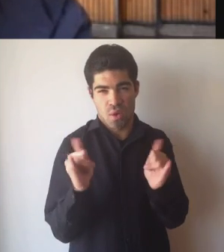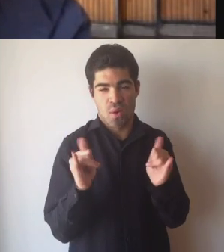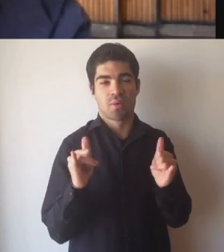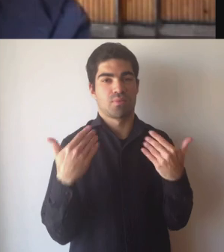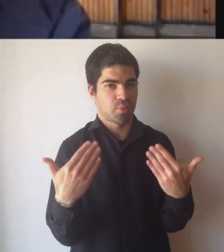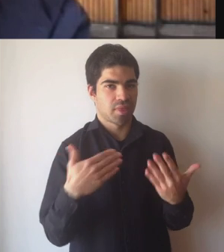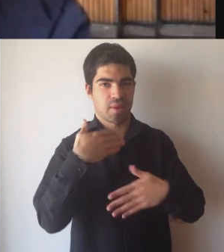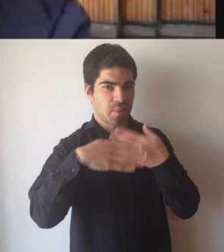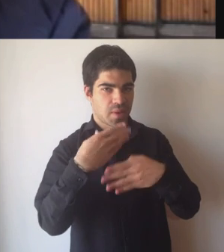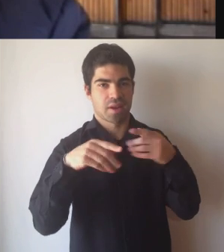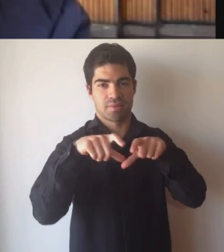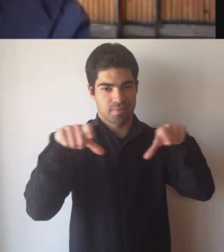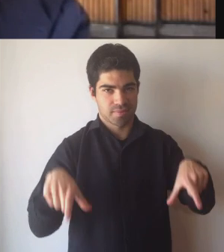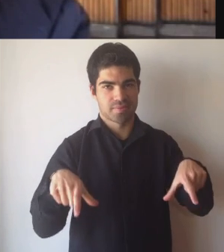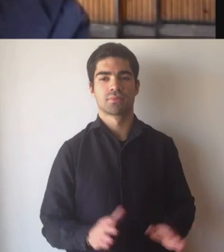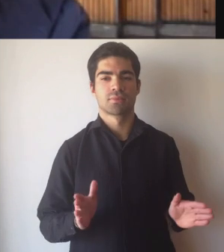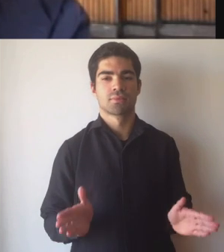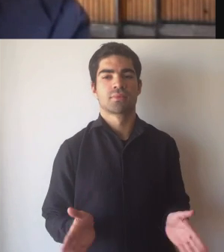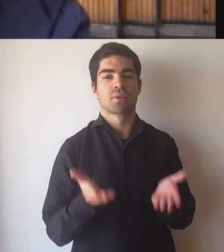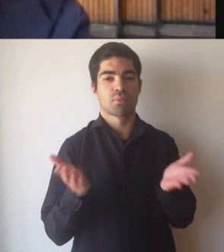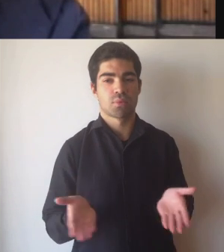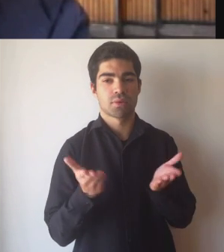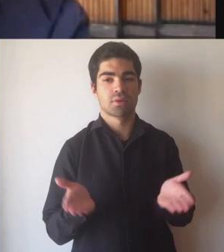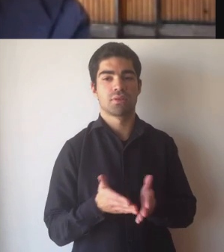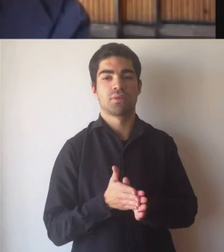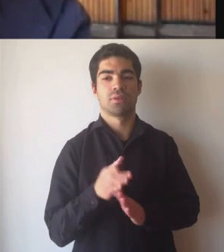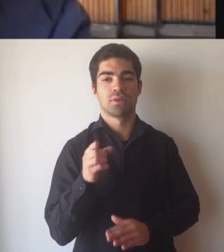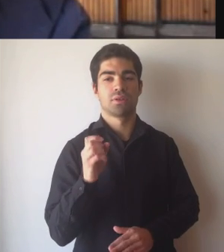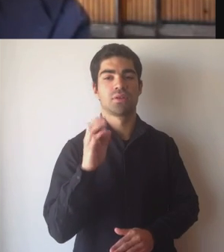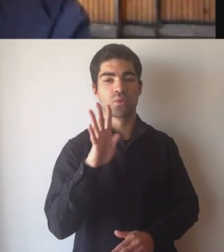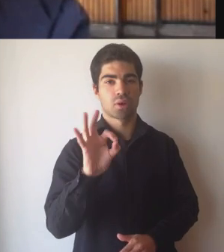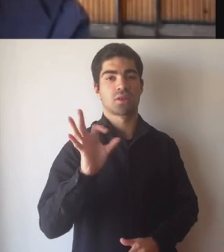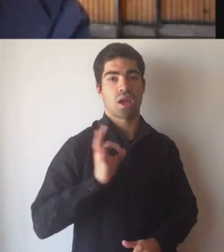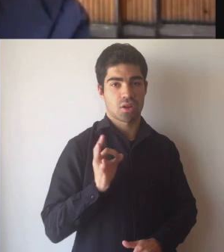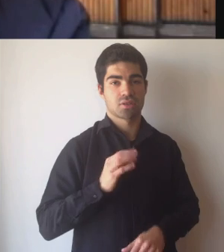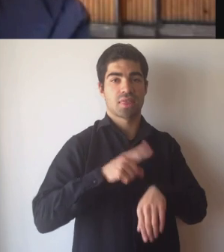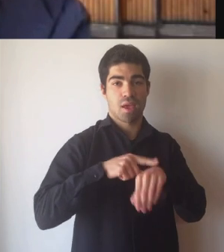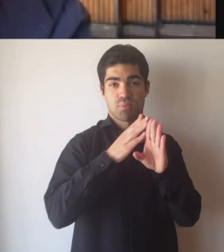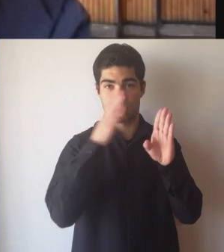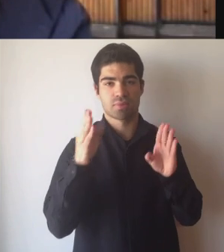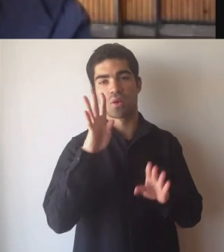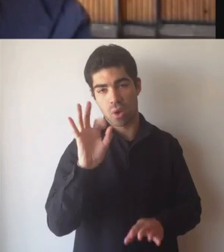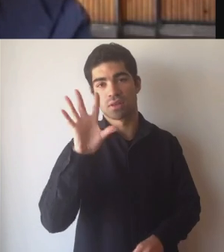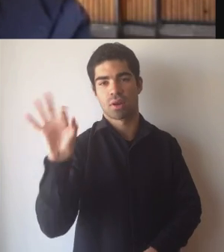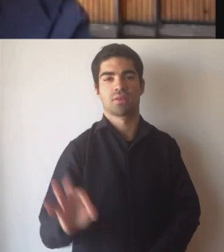actividad y querían tener un club se fue transformando en el motor que generó primero